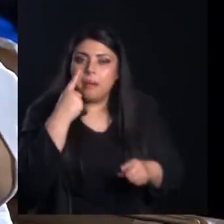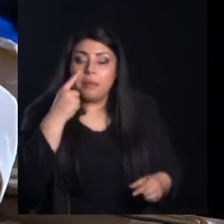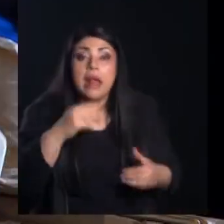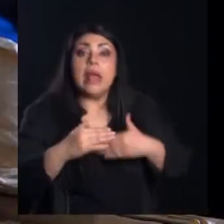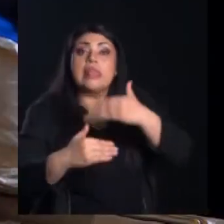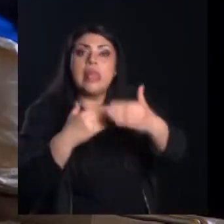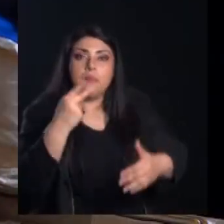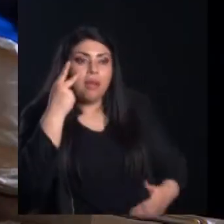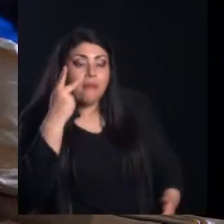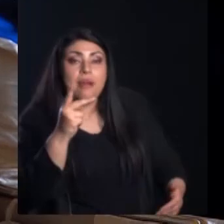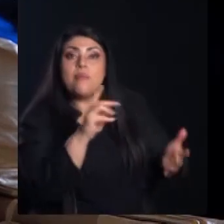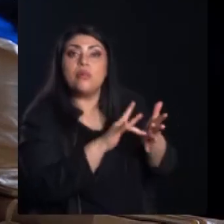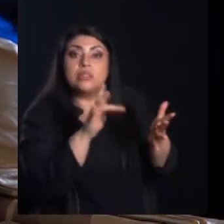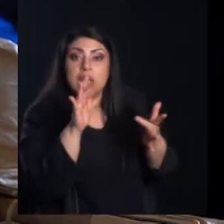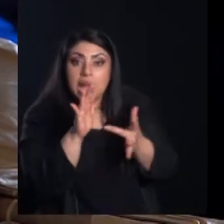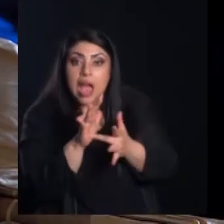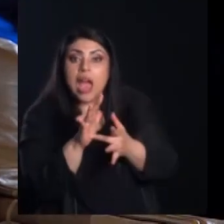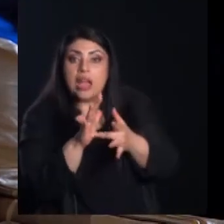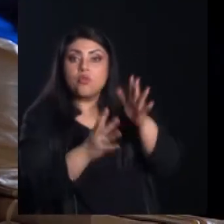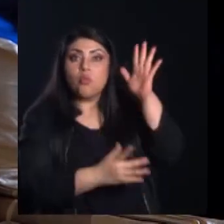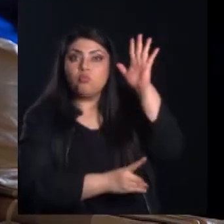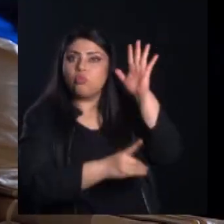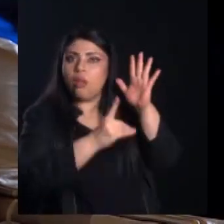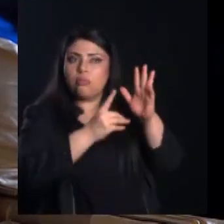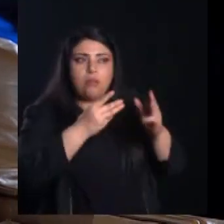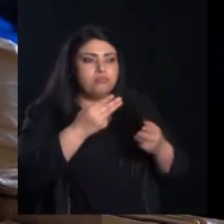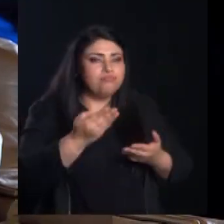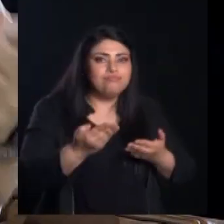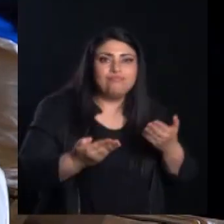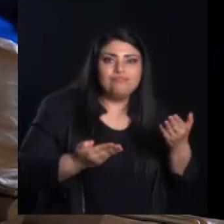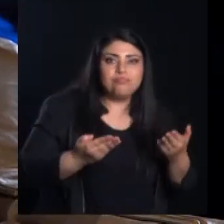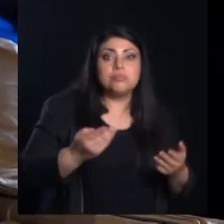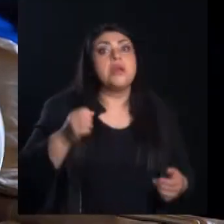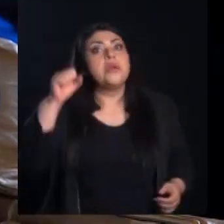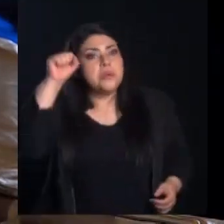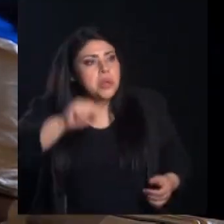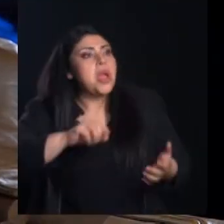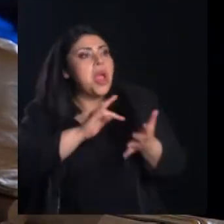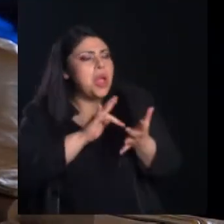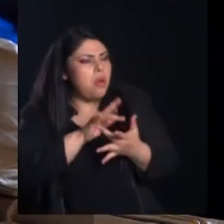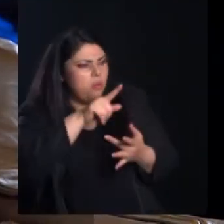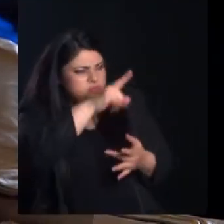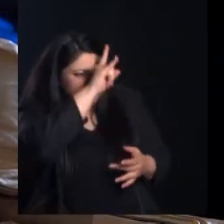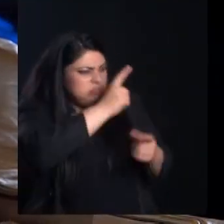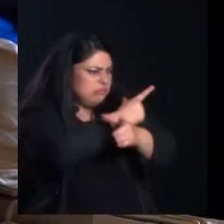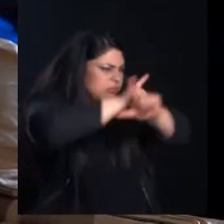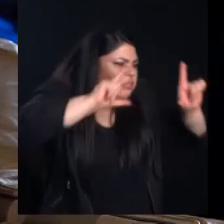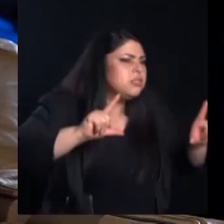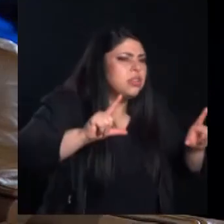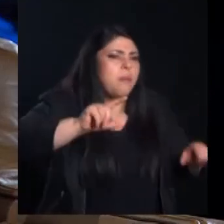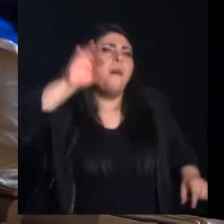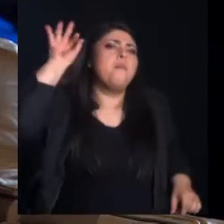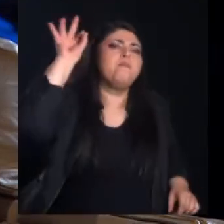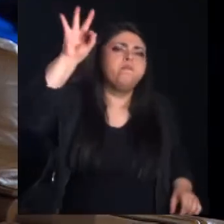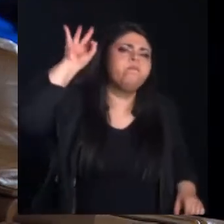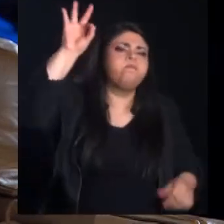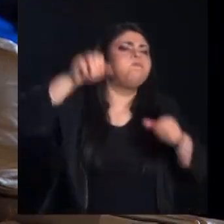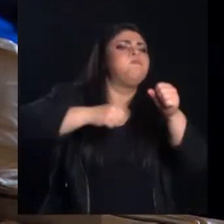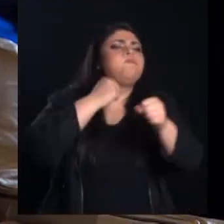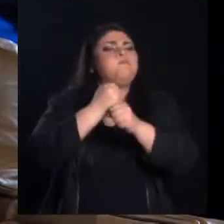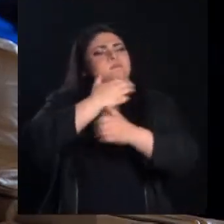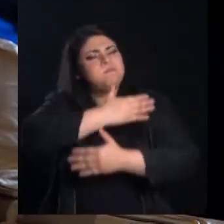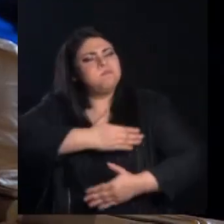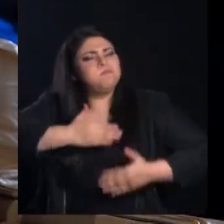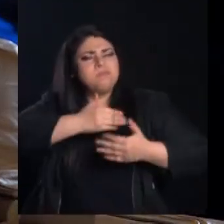jesús desarrollar su ministerio y hacer estas cosas liberó el demonio 2 y sanó enfermos predicó el año agradable del señor